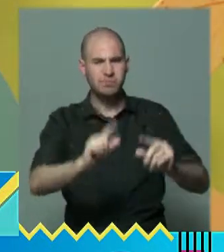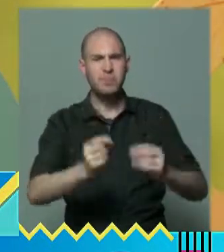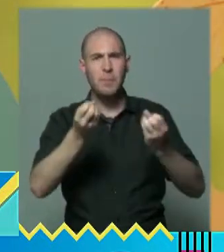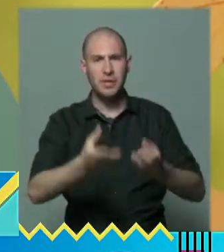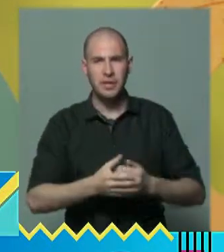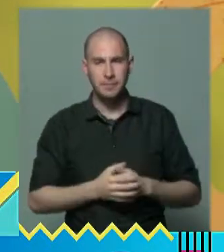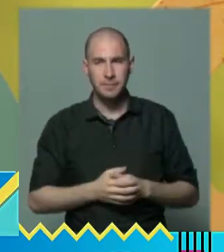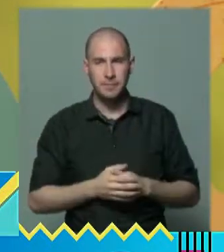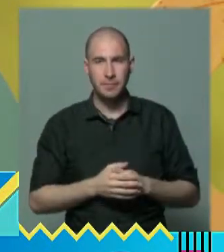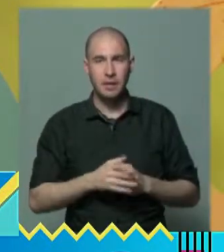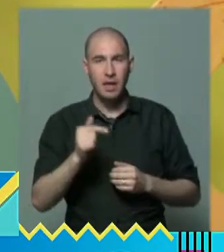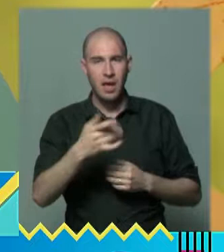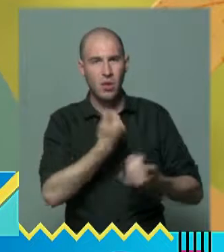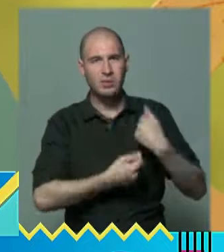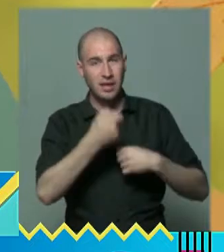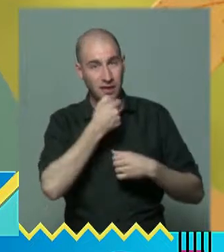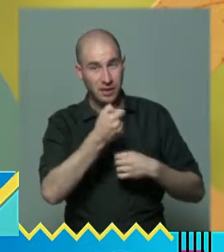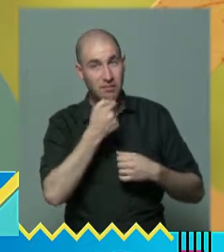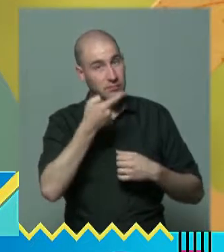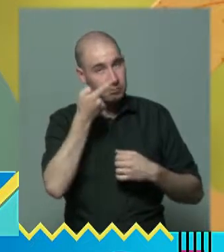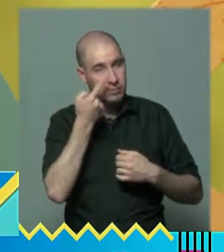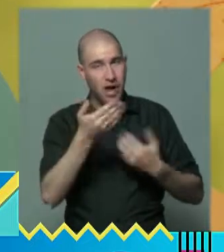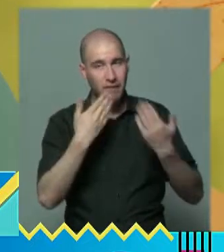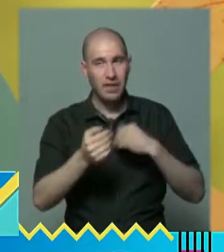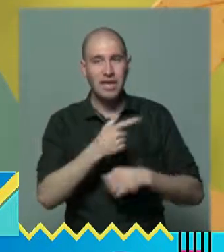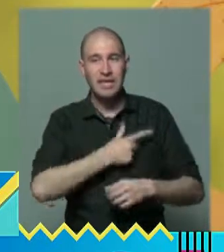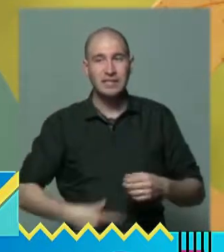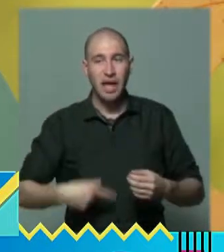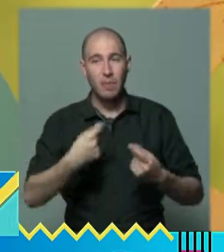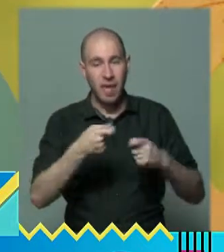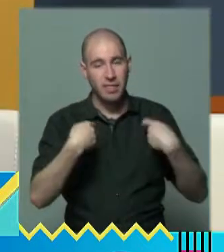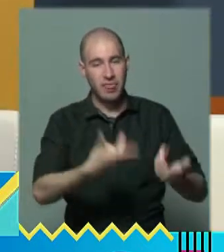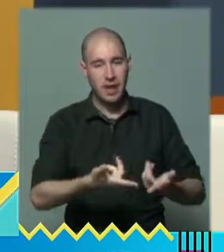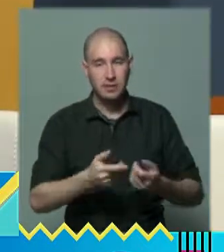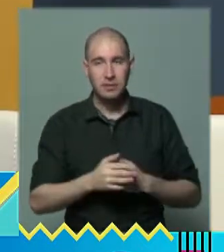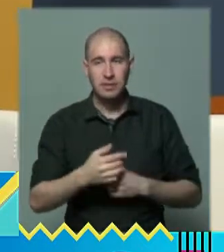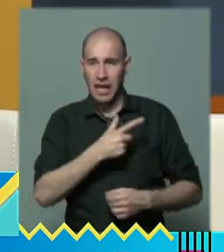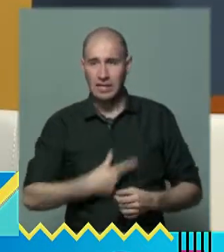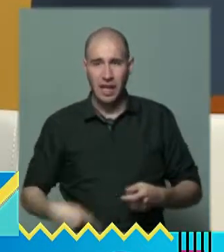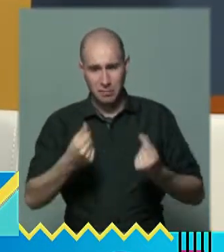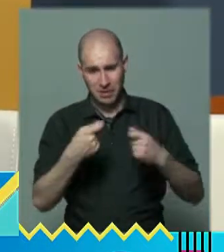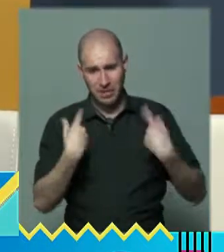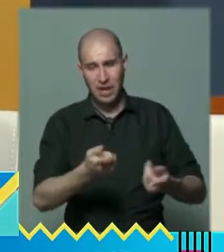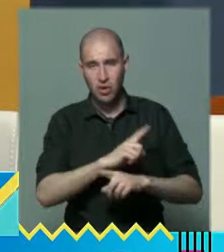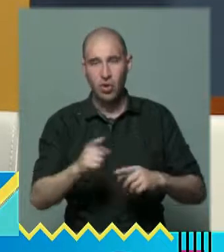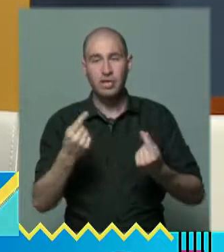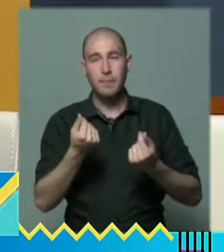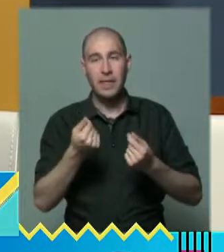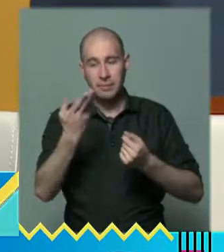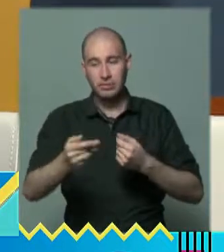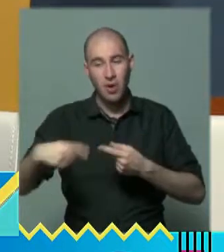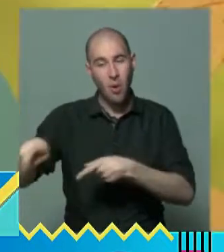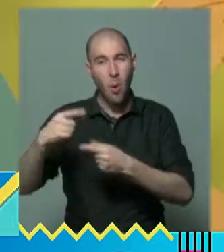dice, pero ¿por qué? Ahí recién escuchaba la entrevista interesante que estaban diciendo, bueno, el Estado asigna sus recursos. No, el Estado no asigna ningún recurso, el Estado usa la plata de la